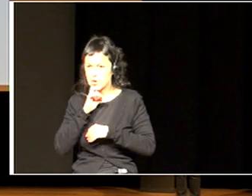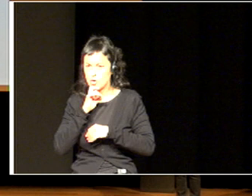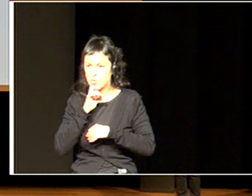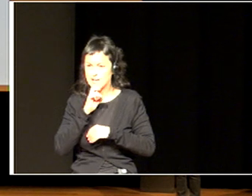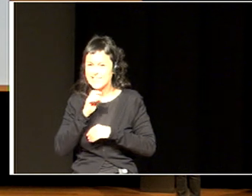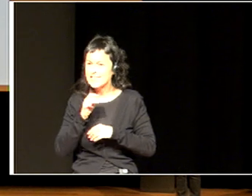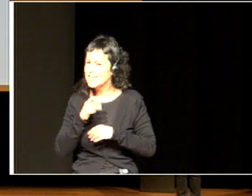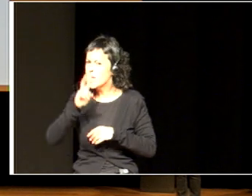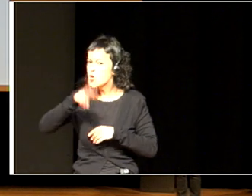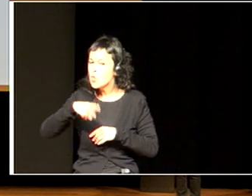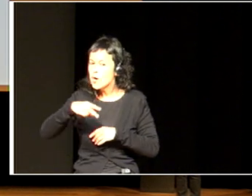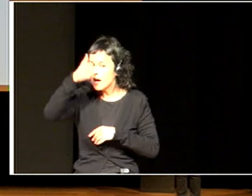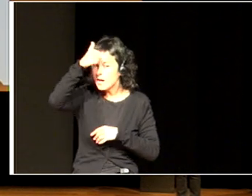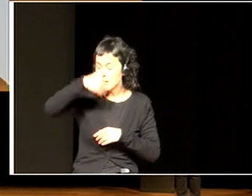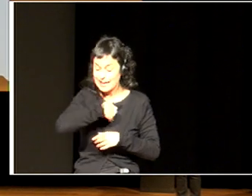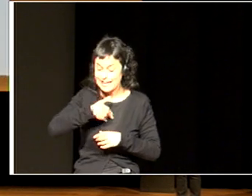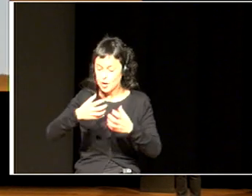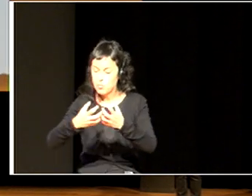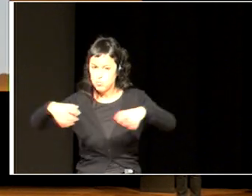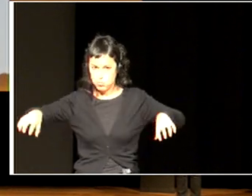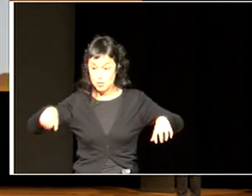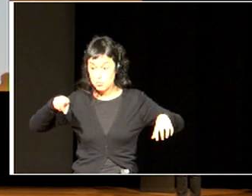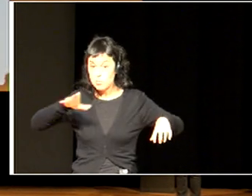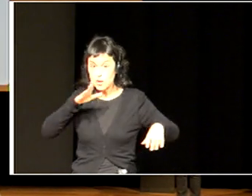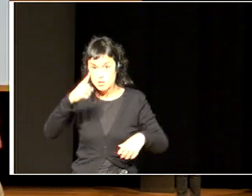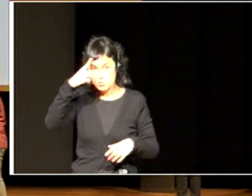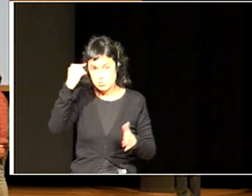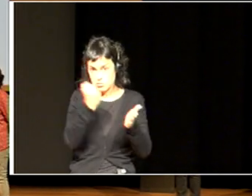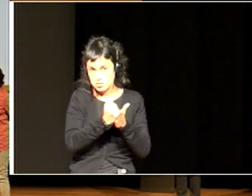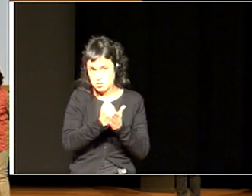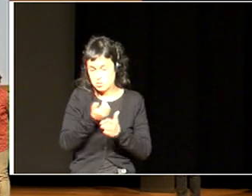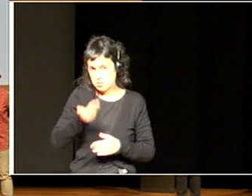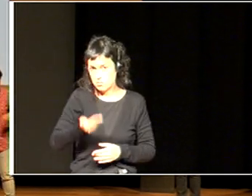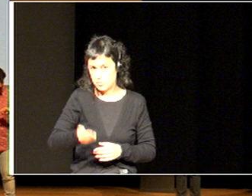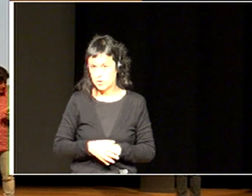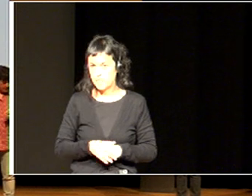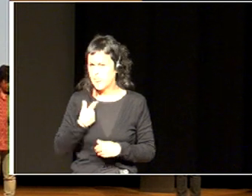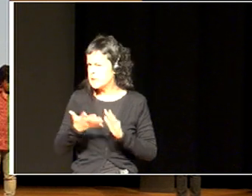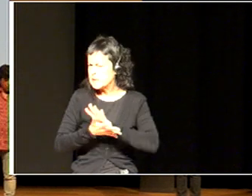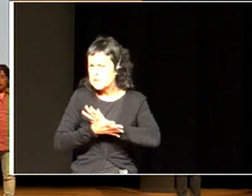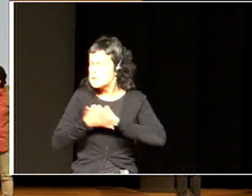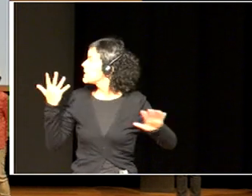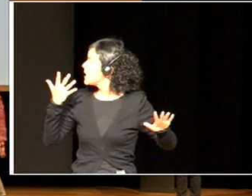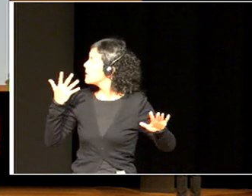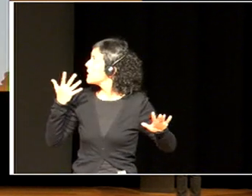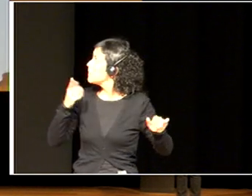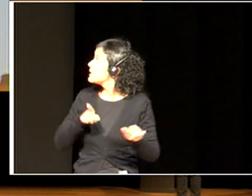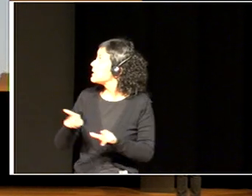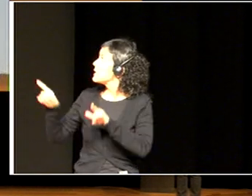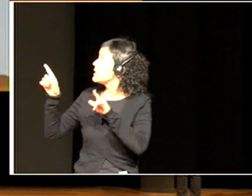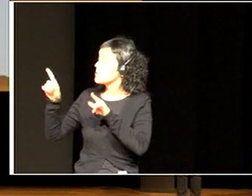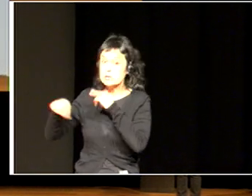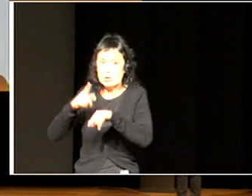sesgo de género es la importancia del estereotipo rápidamente este que si no luego no me da tiempo a